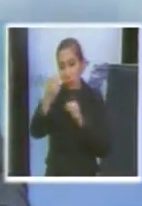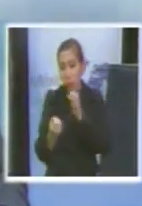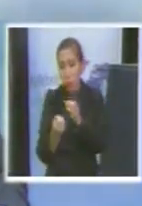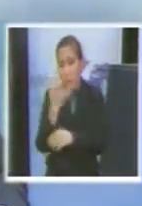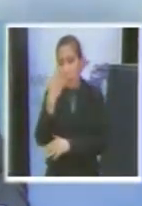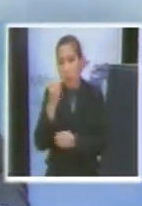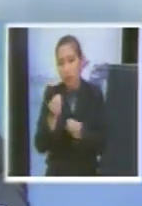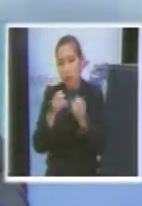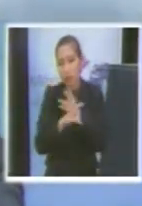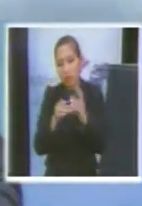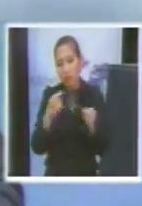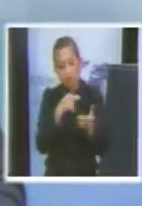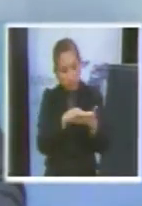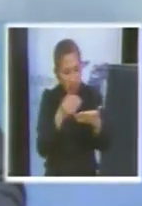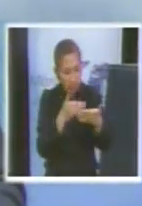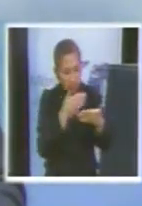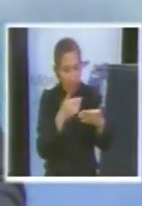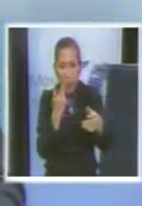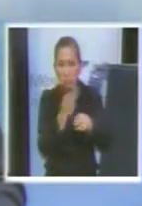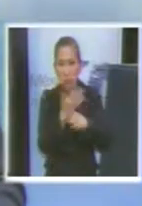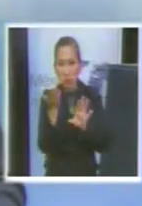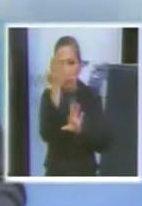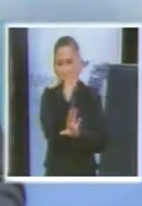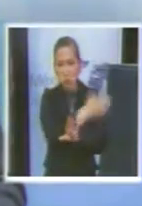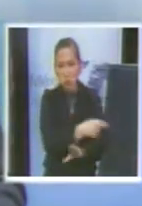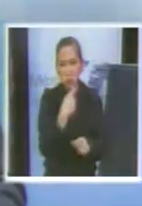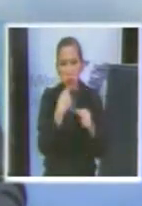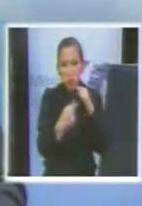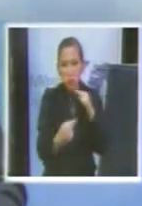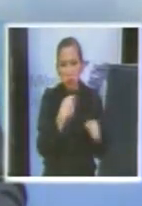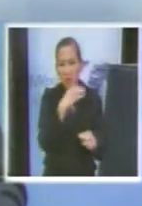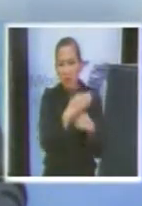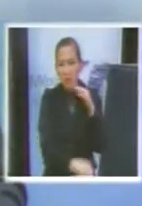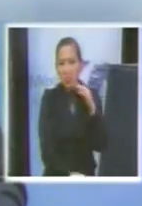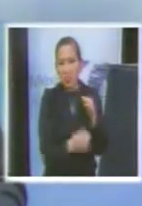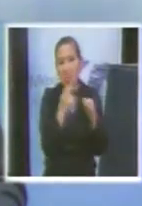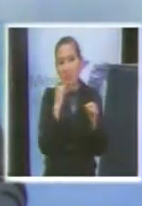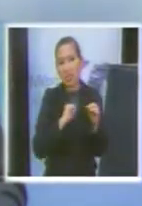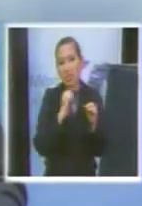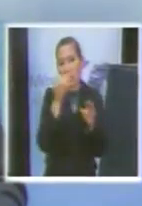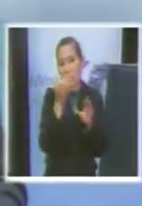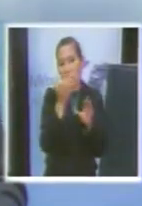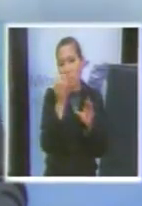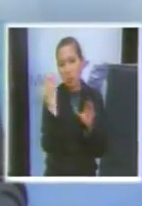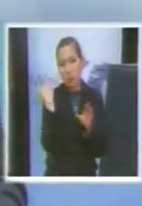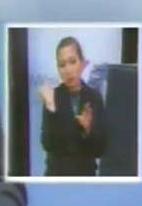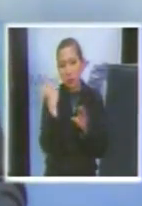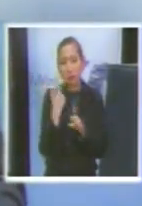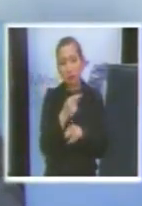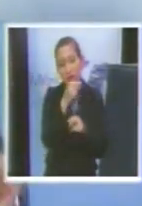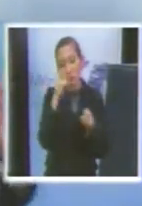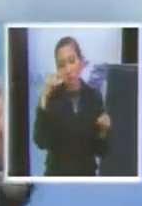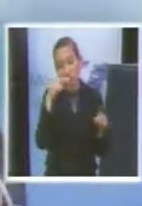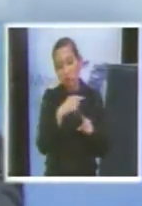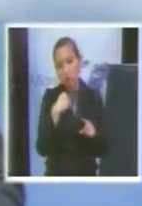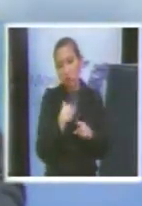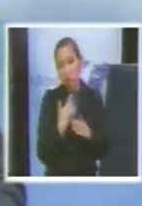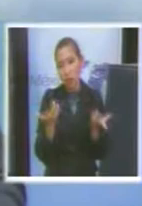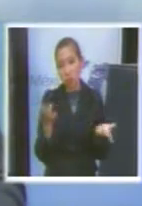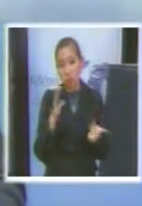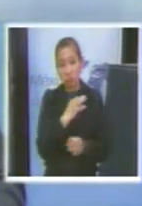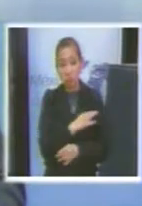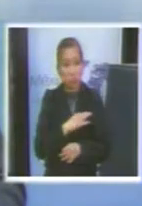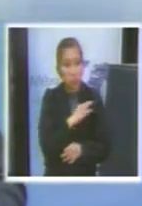porque muchas cosas han pasado desde la negociación de finales del siglo pasado. Y desde ese punto de vista yo me